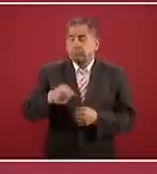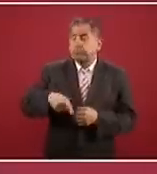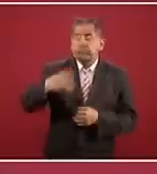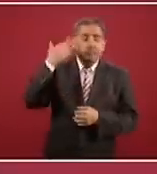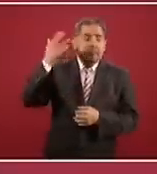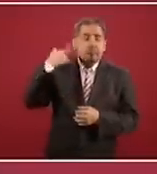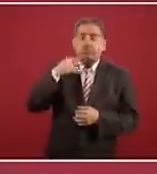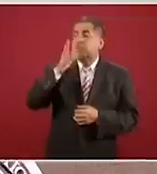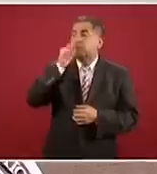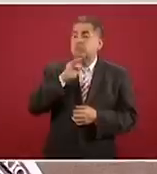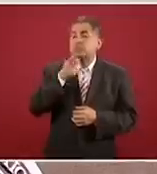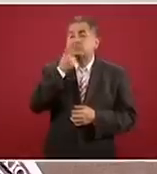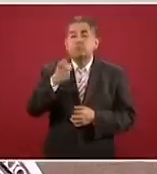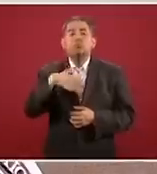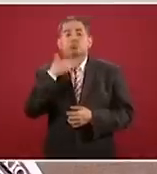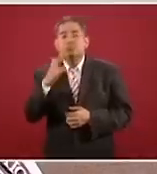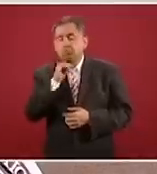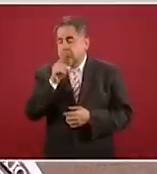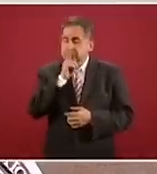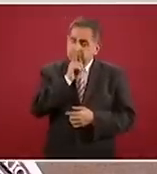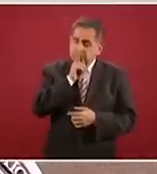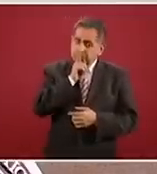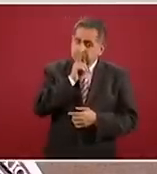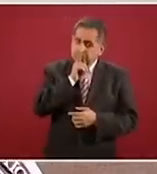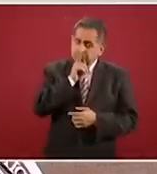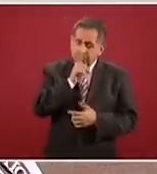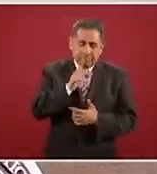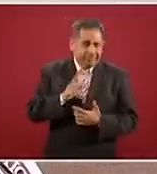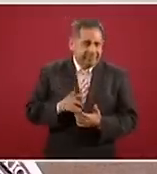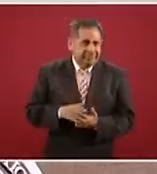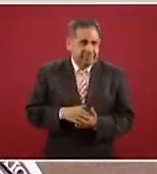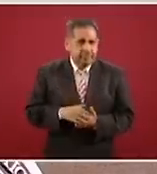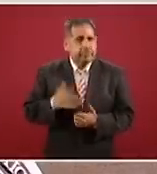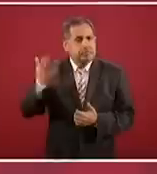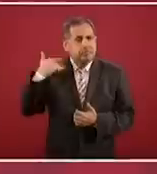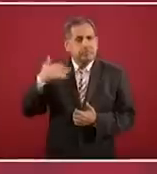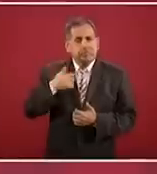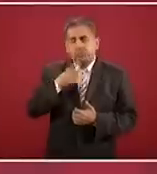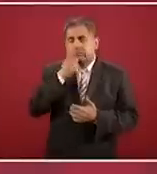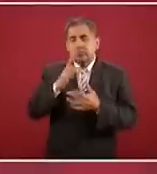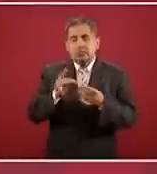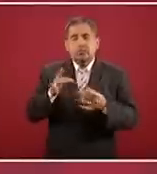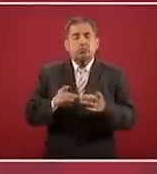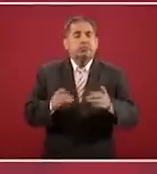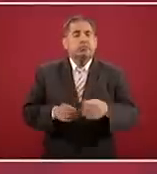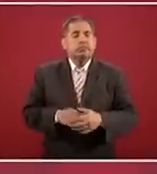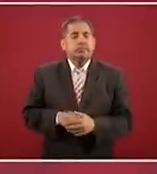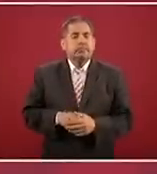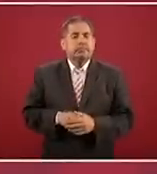Yo les comentaba de